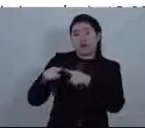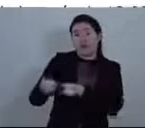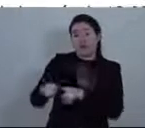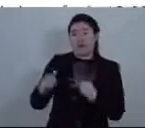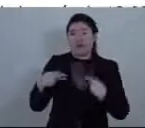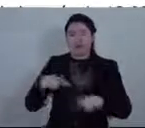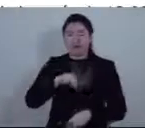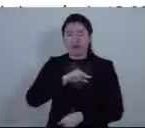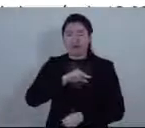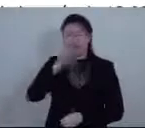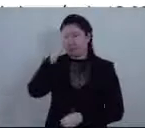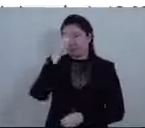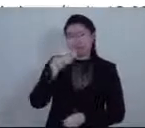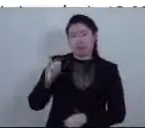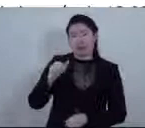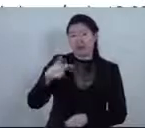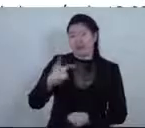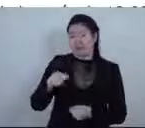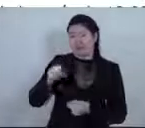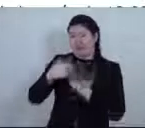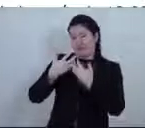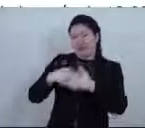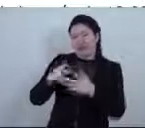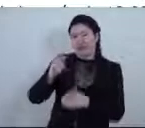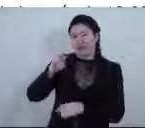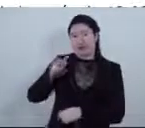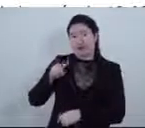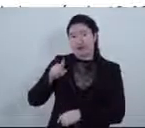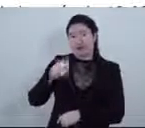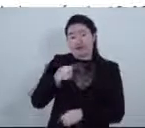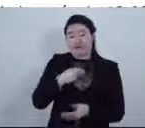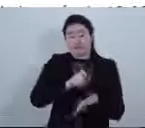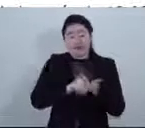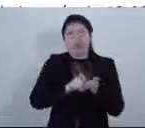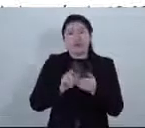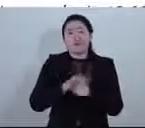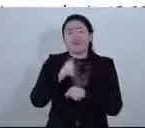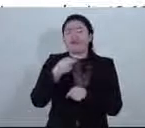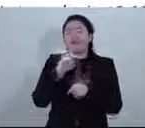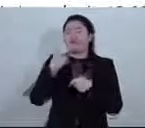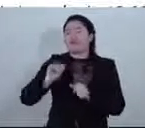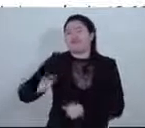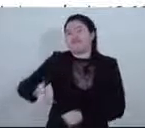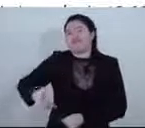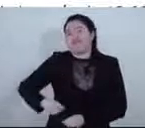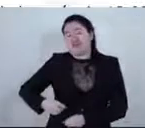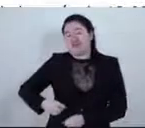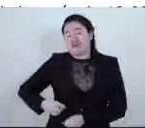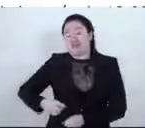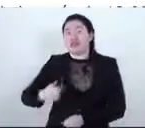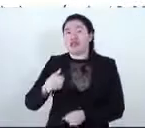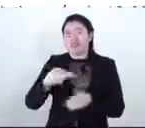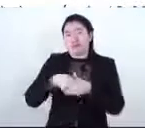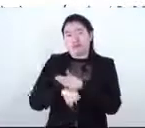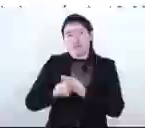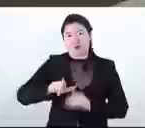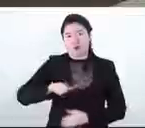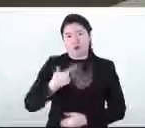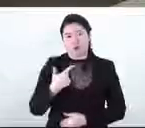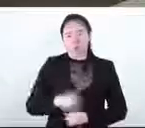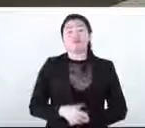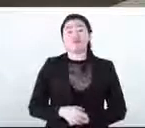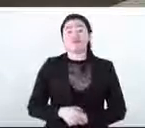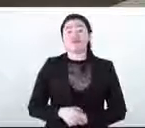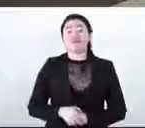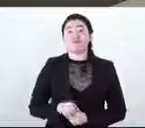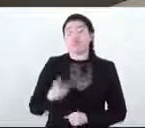de DNB ha realizado varias investigaciones in situ sobre el incidente en línea 12. El 12 de mayo de 2021, el